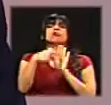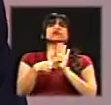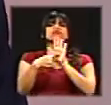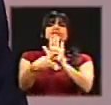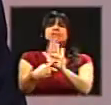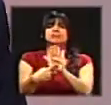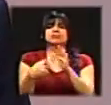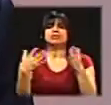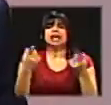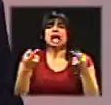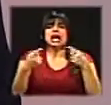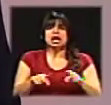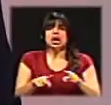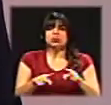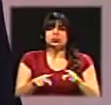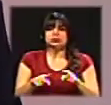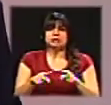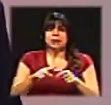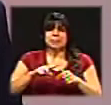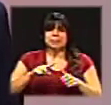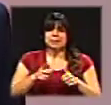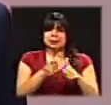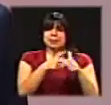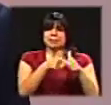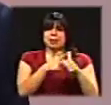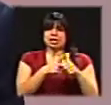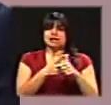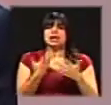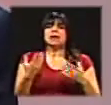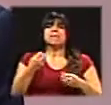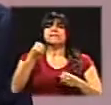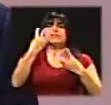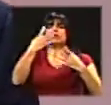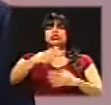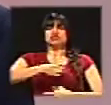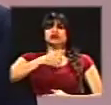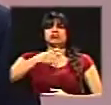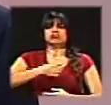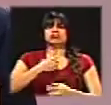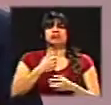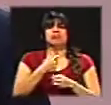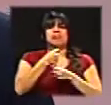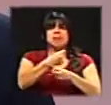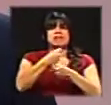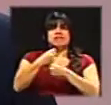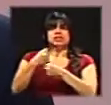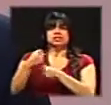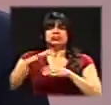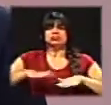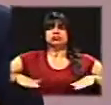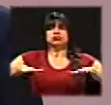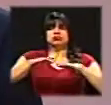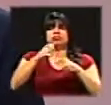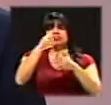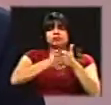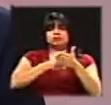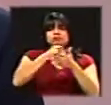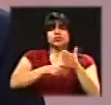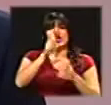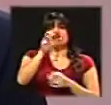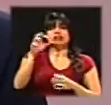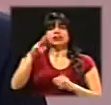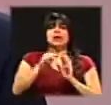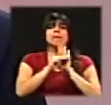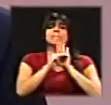causa primaria. Lo que tenemos son, las manifestaciones o la evidencia de que en Costa Rica el modelo